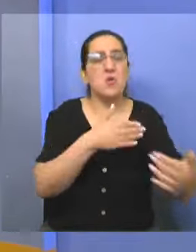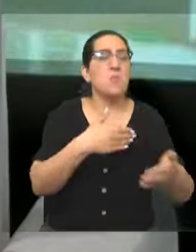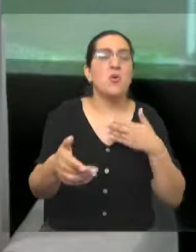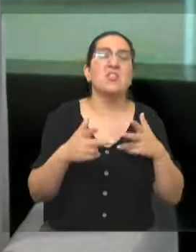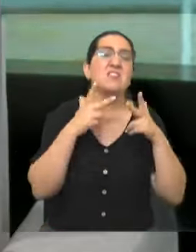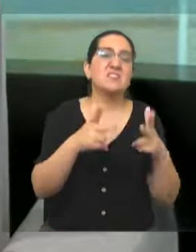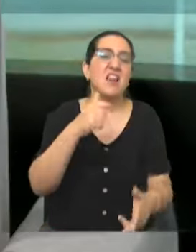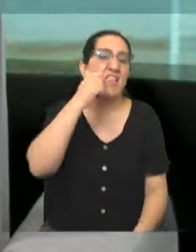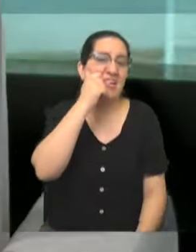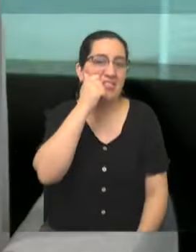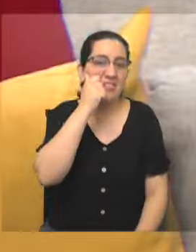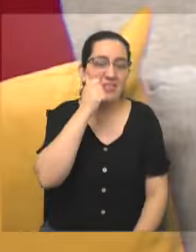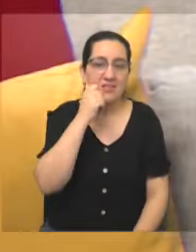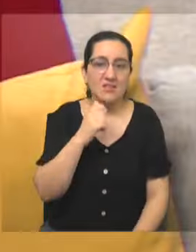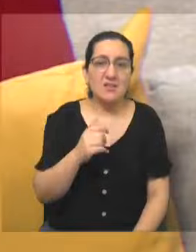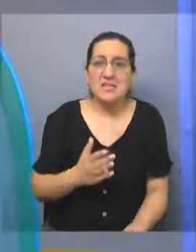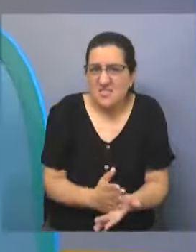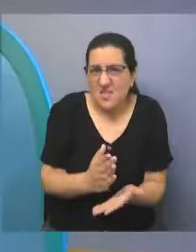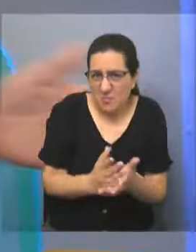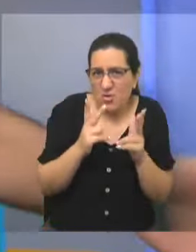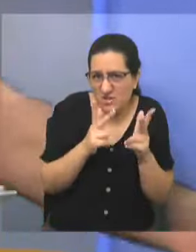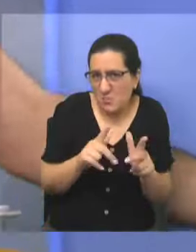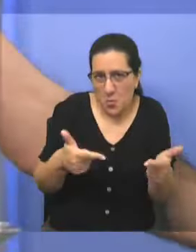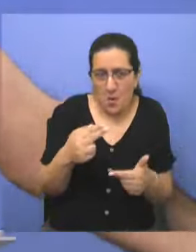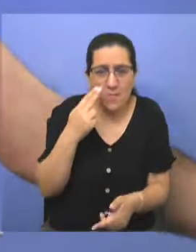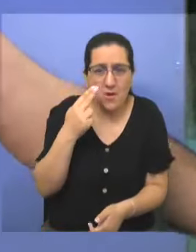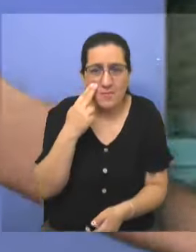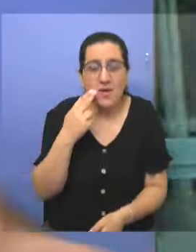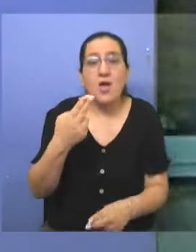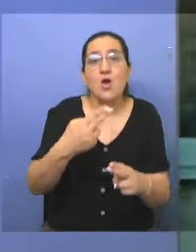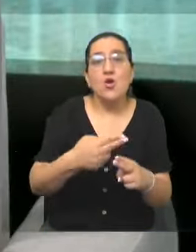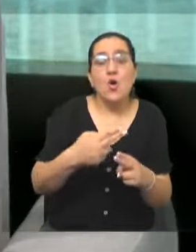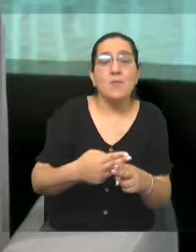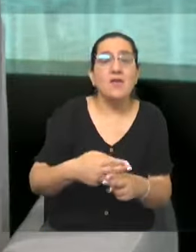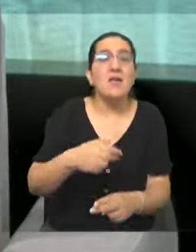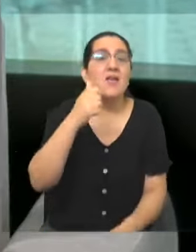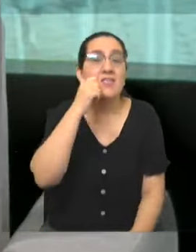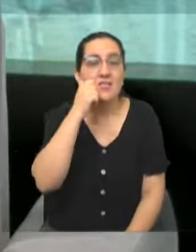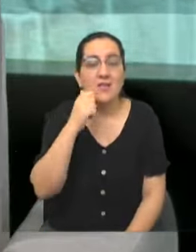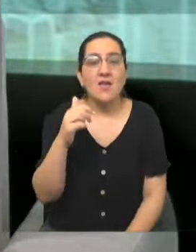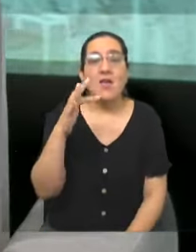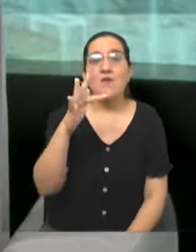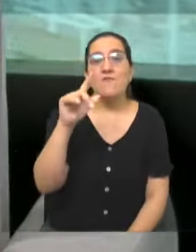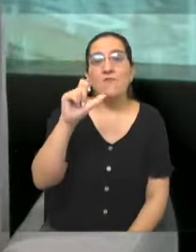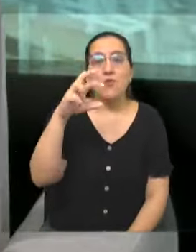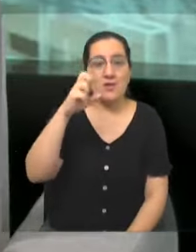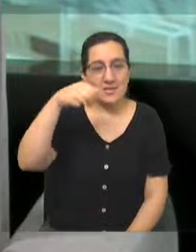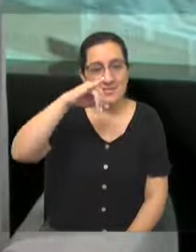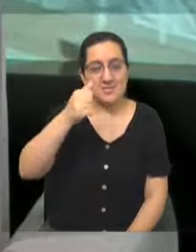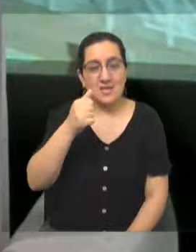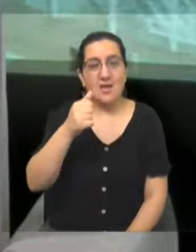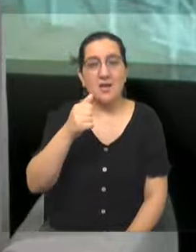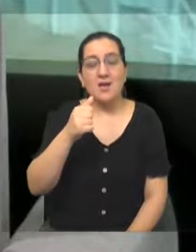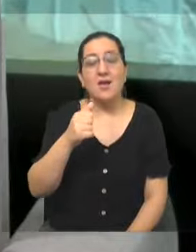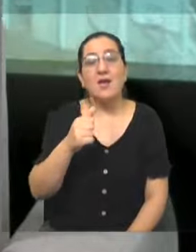Pero si venimos diciendo. Ah, bueno, entonces Florencia, nombre, edad y barrio. Florencia Infante, 41 años y depósitos